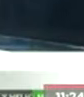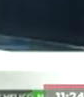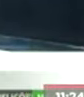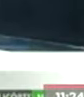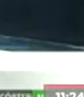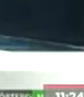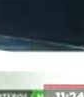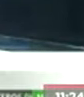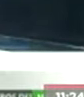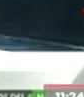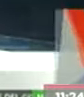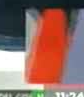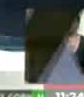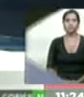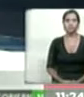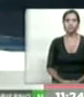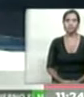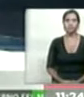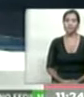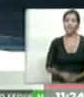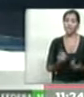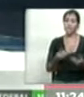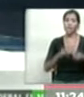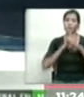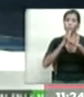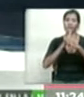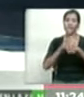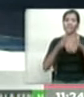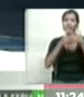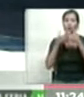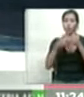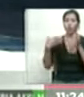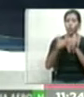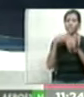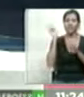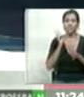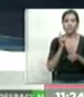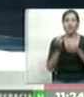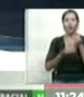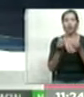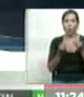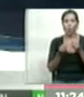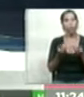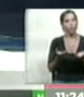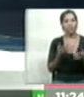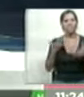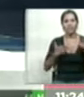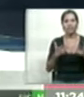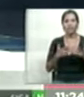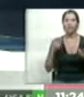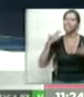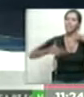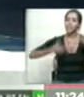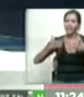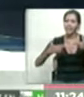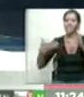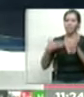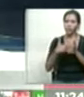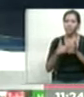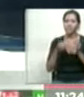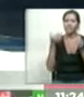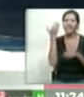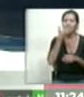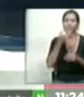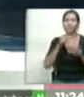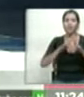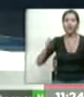Jorge Arreaza califica el bloqueo de Estados Unidos contra Venezuela como una agresión criminal que va en contra de la Carta de la ONU. El